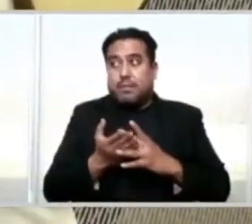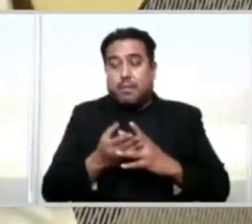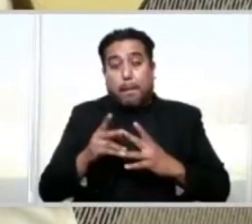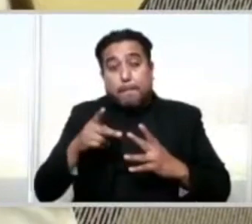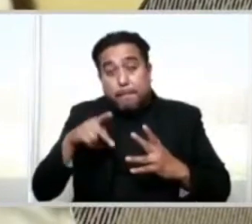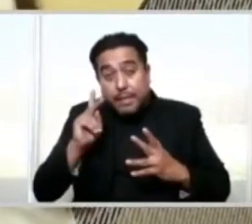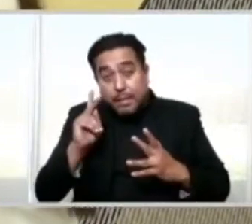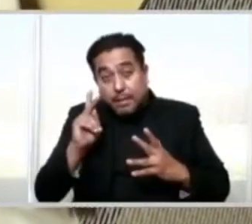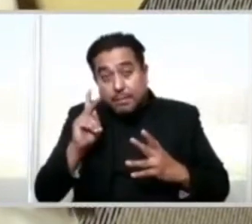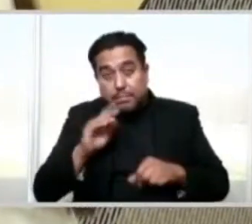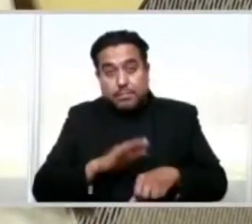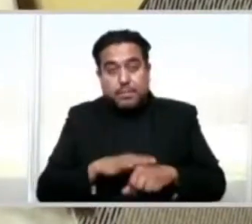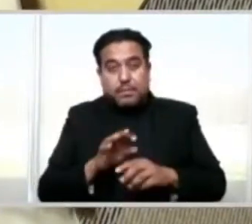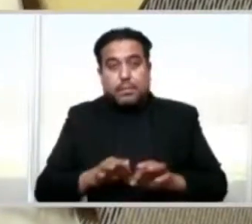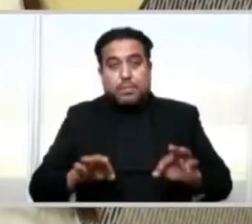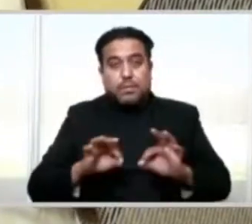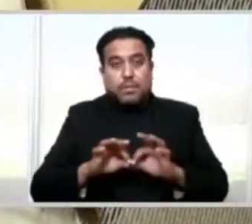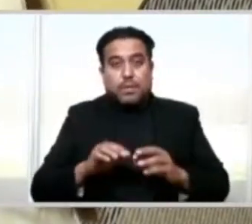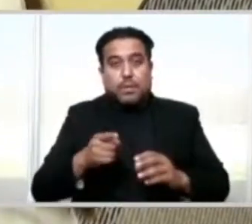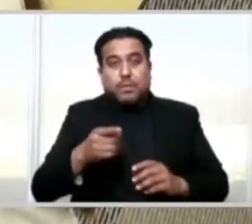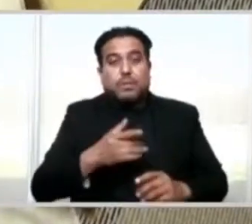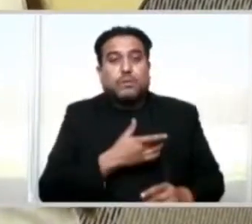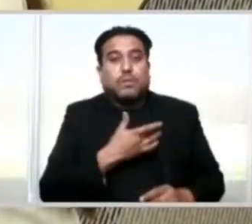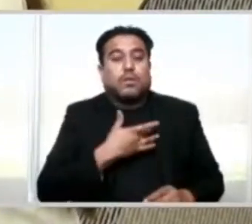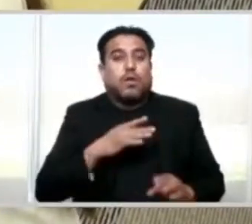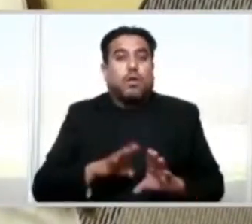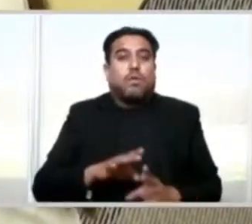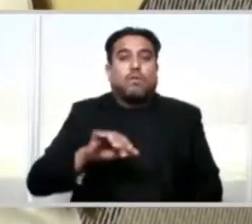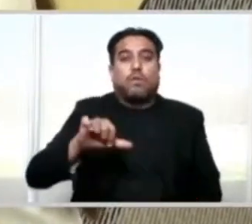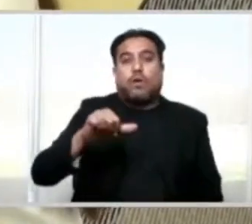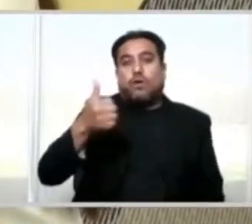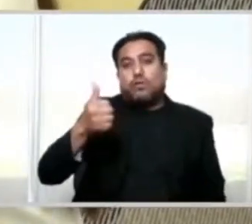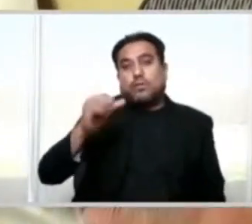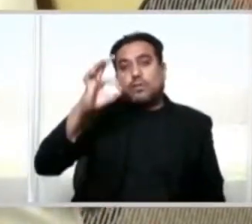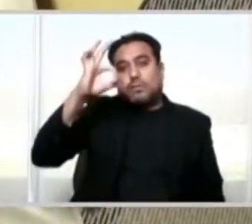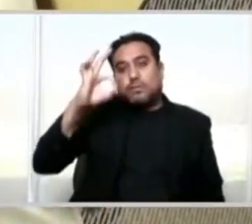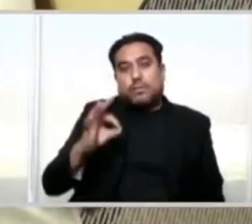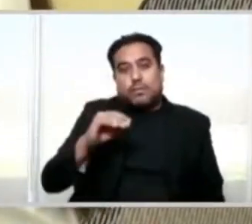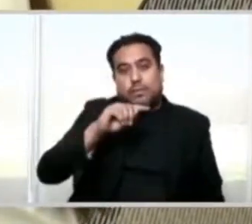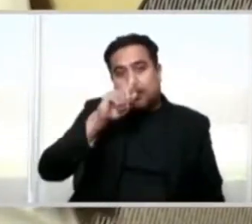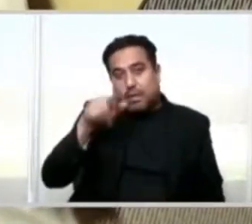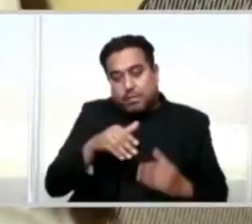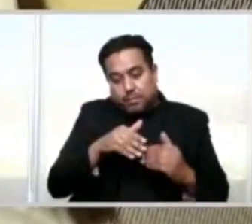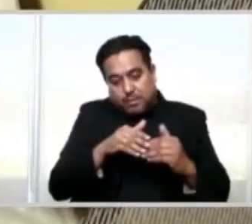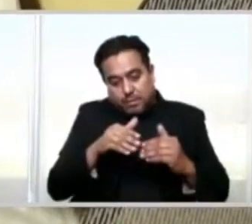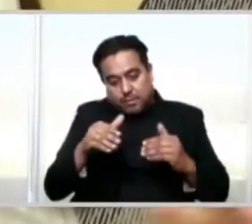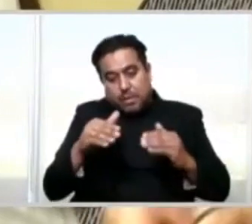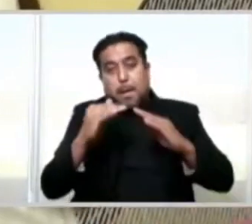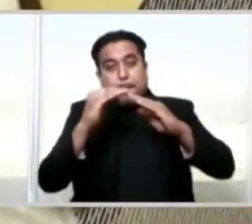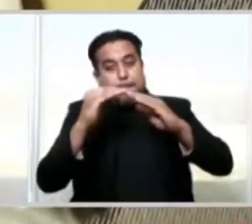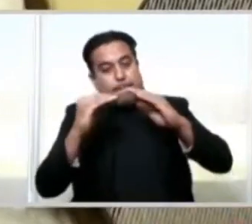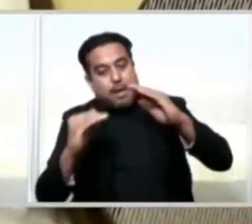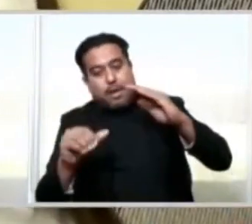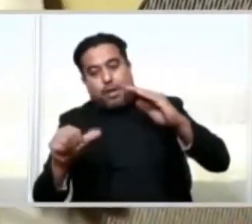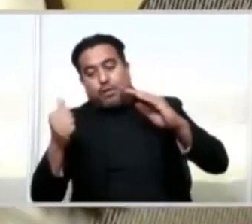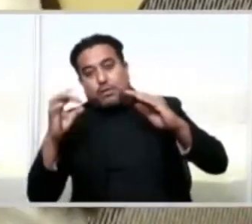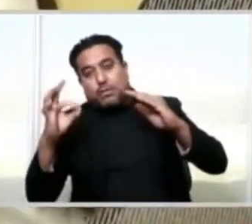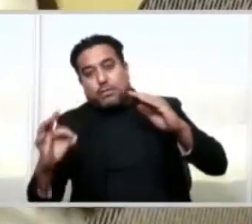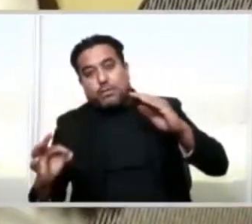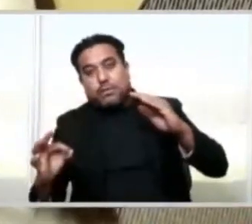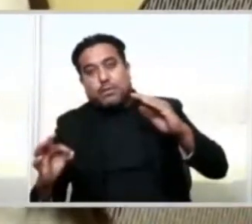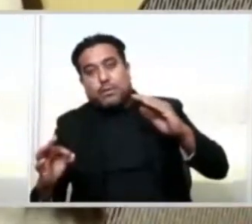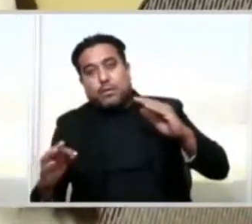pero lo importante es cómo baja a un 11% los que continúan con la lactancia materna exclusiva hasta